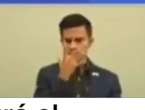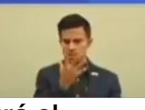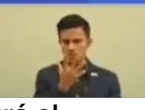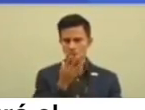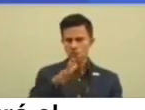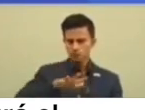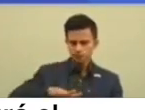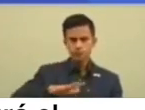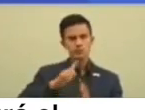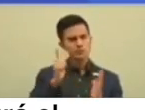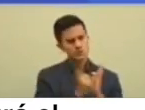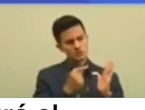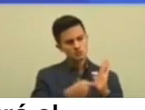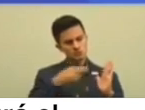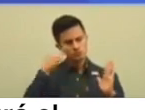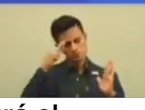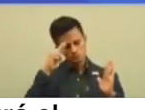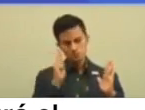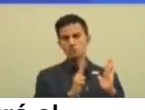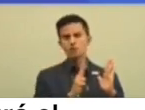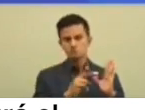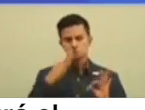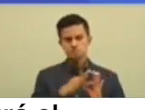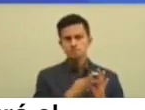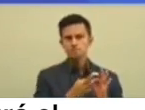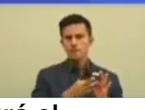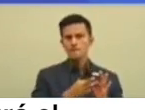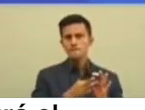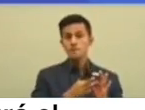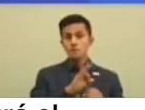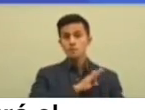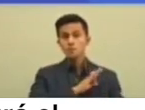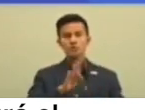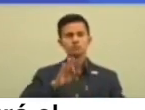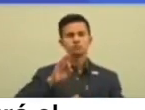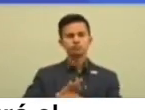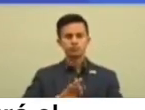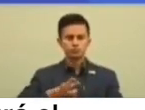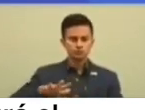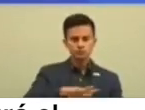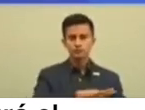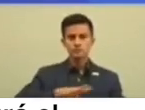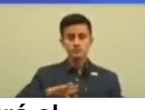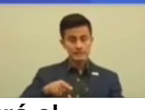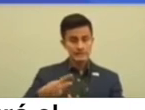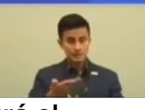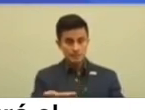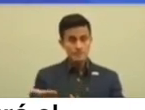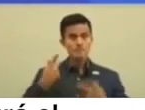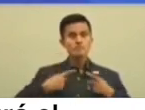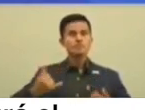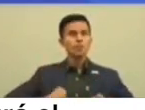marco constitucional y convencional en aras de reparar integralmente las consecuencias de los